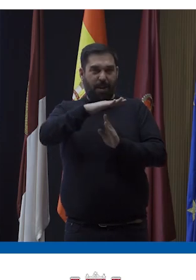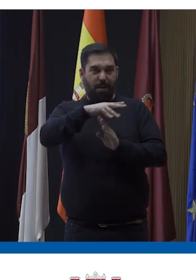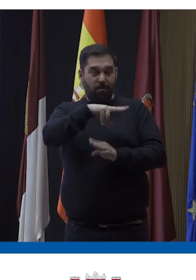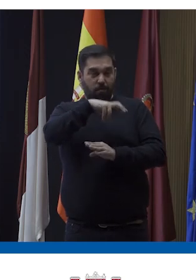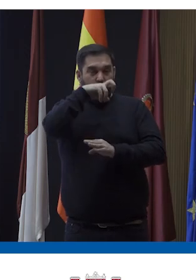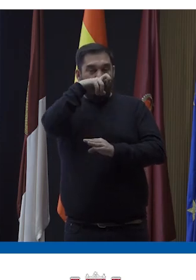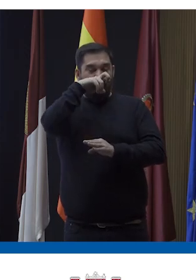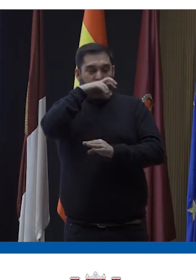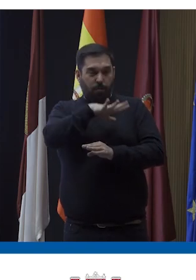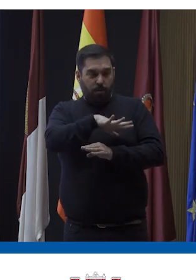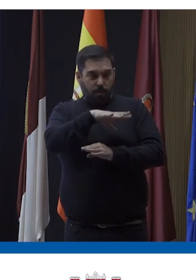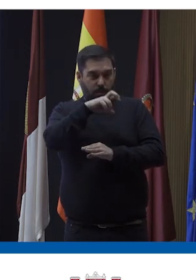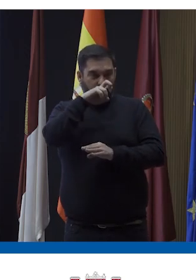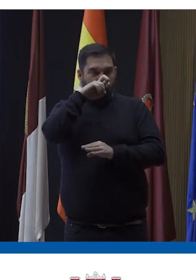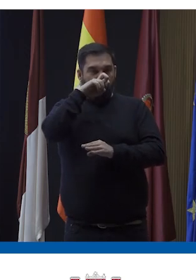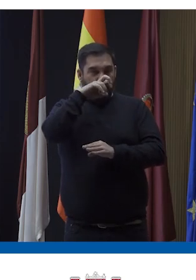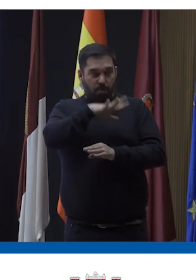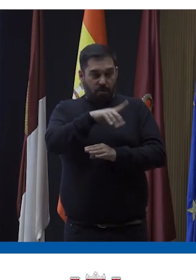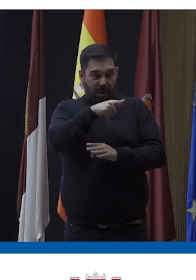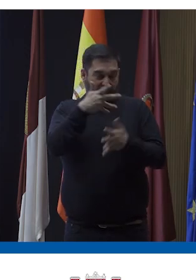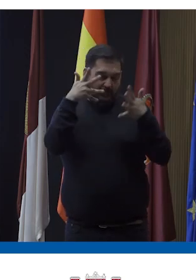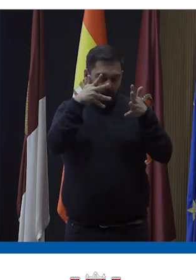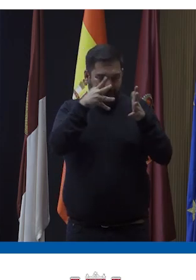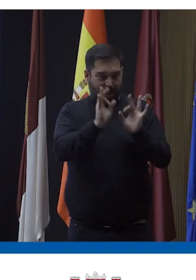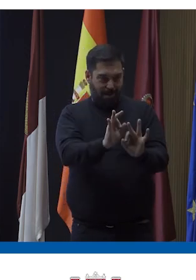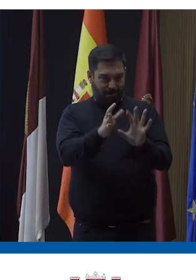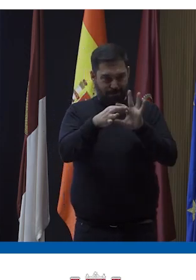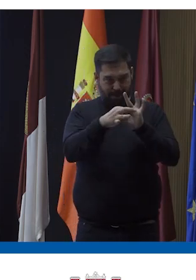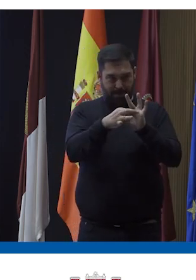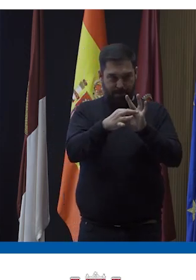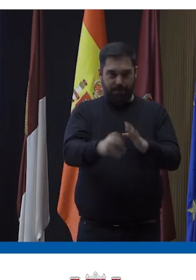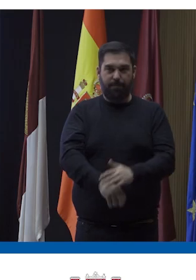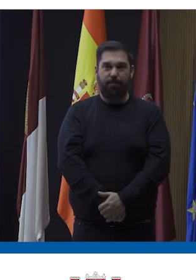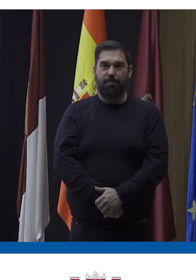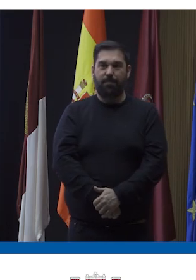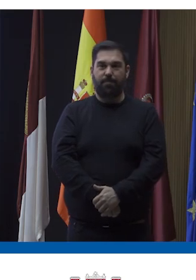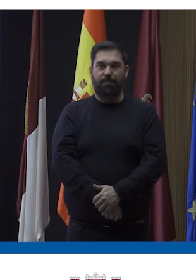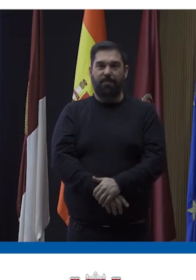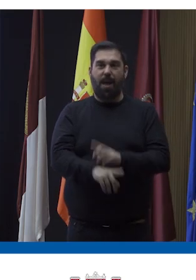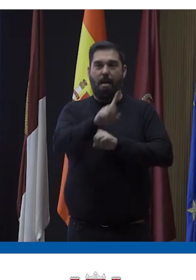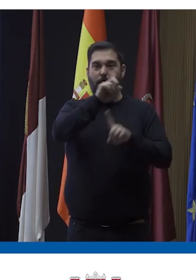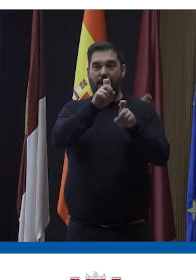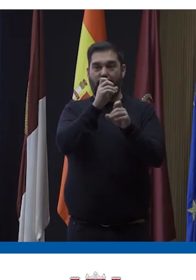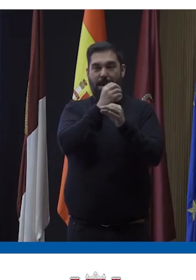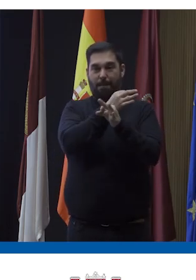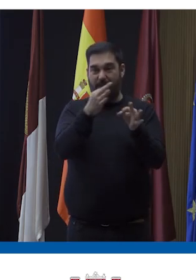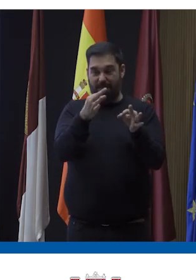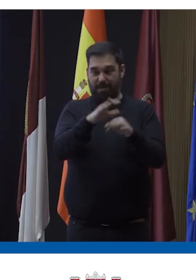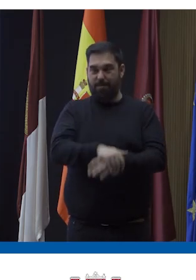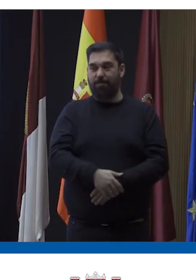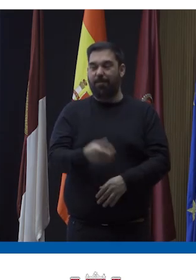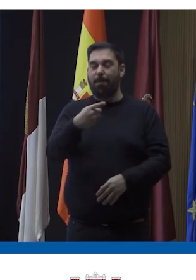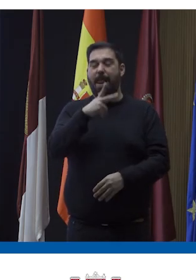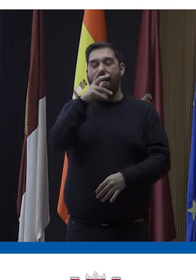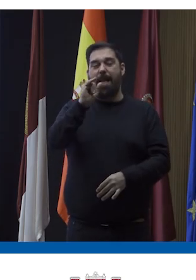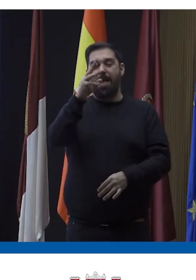vuelvo a soltar, ¿vale? Eso es lo recomendable. Pero muchas gracias. Sí.